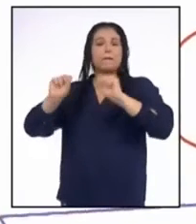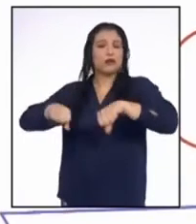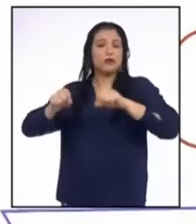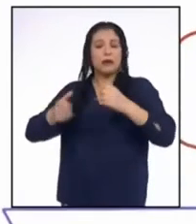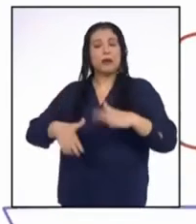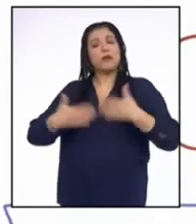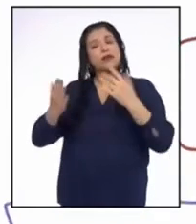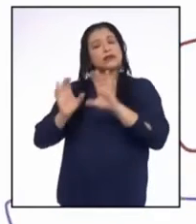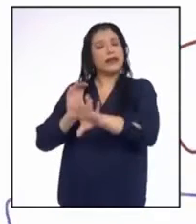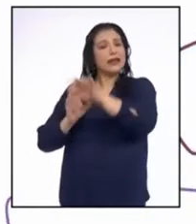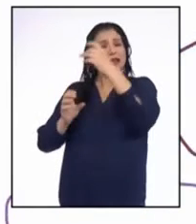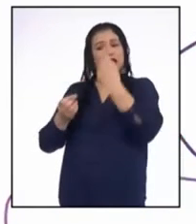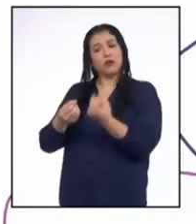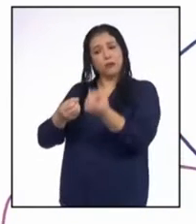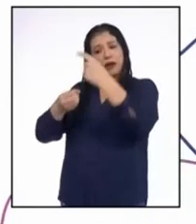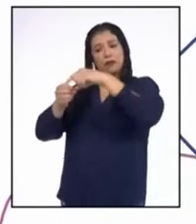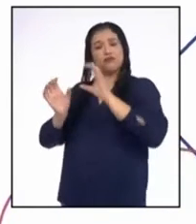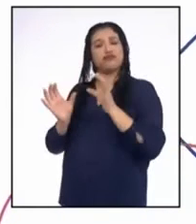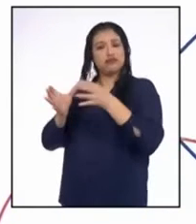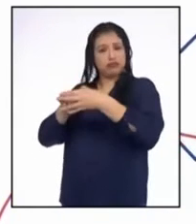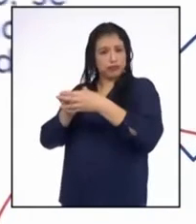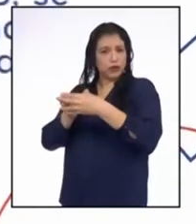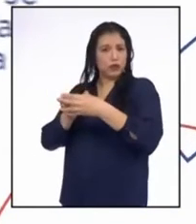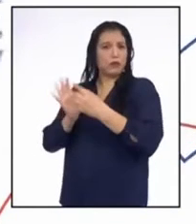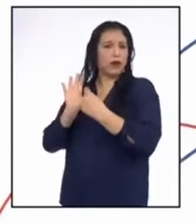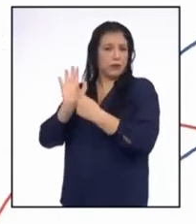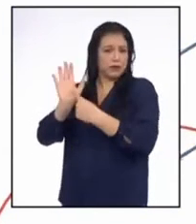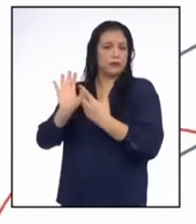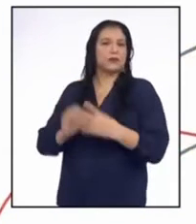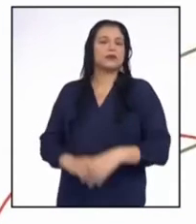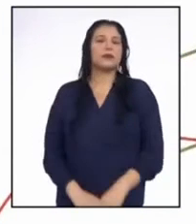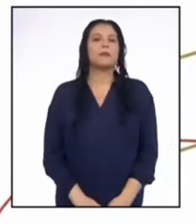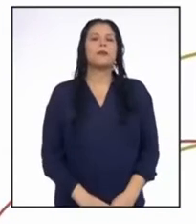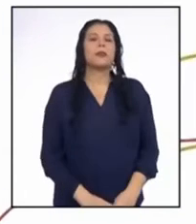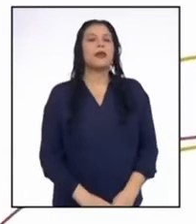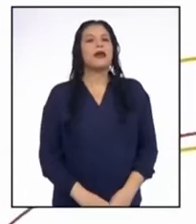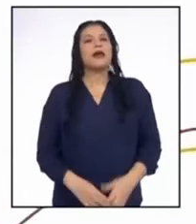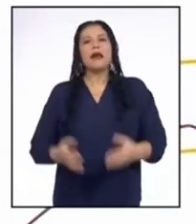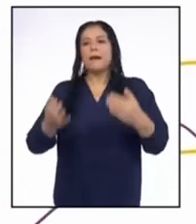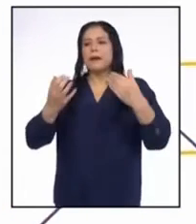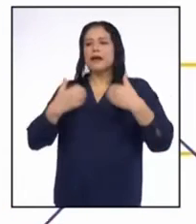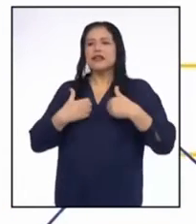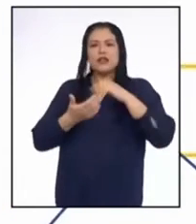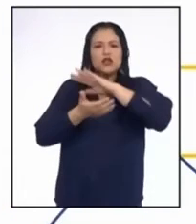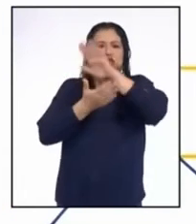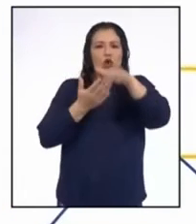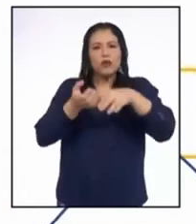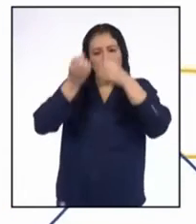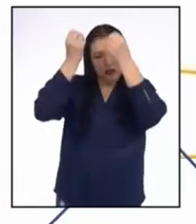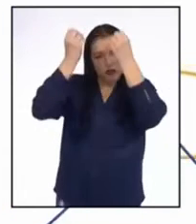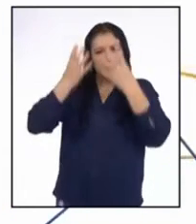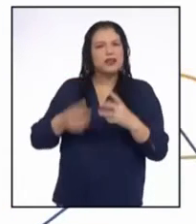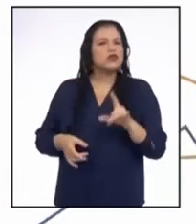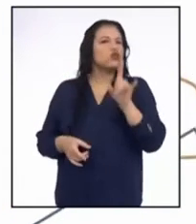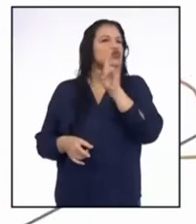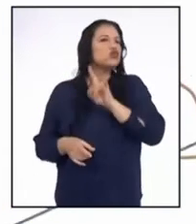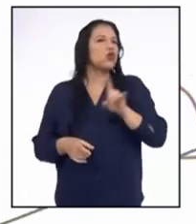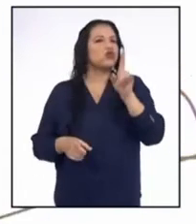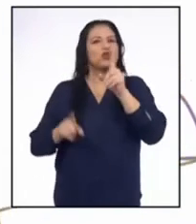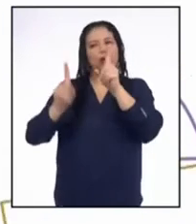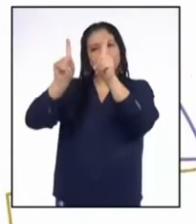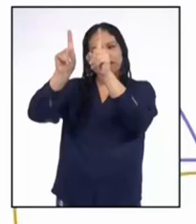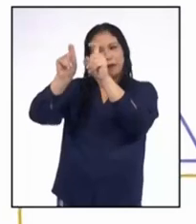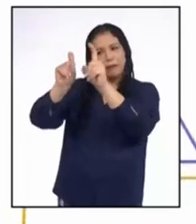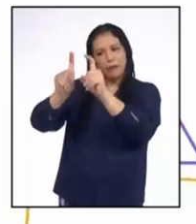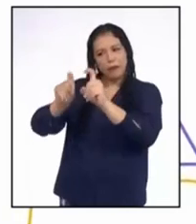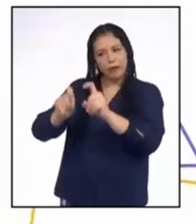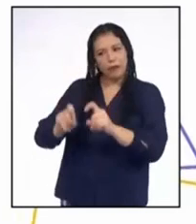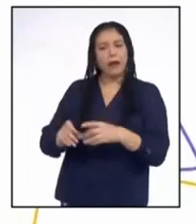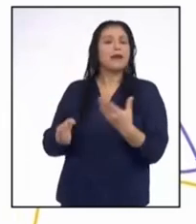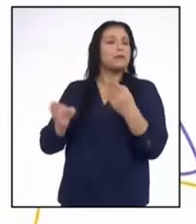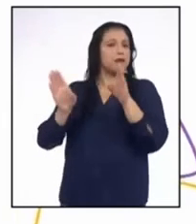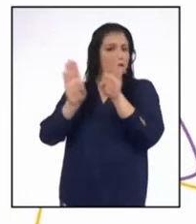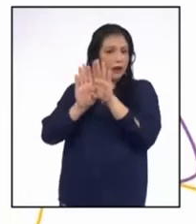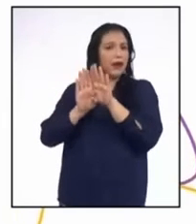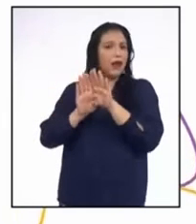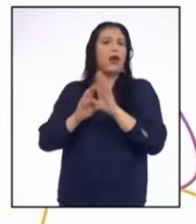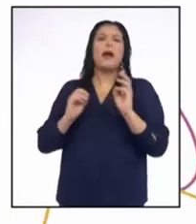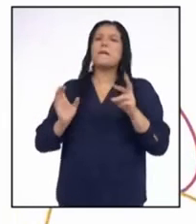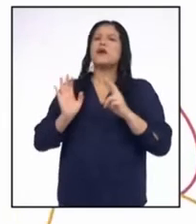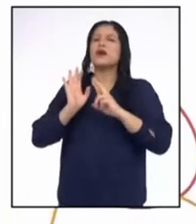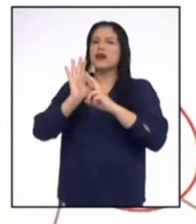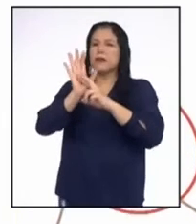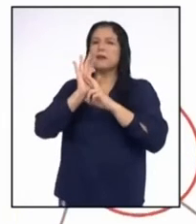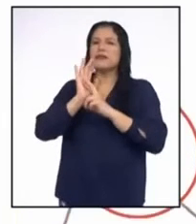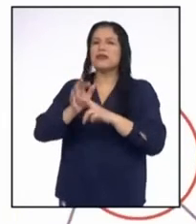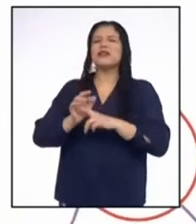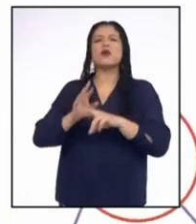para formar parte de la muestra. Para la obtención de los datos en estudio se usó una encuesta con preguntas cerradas porque